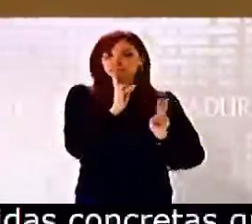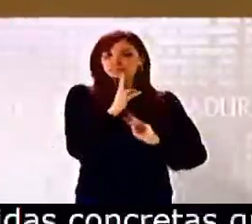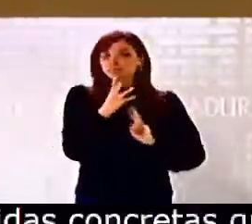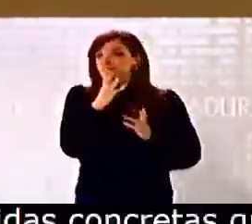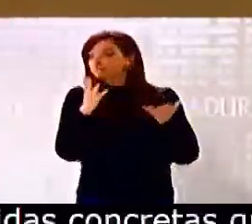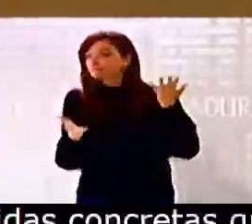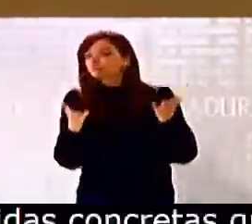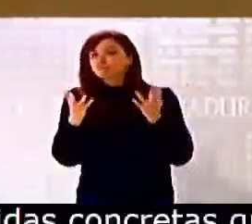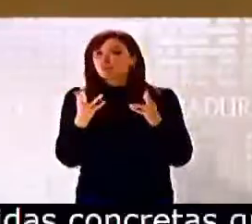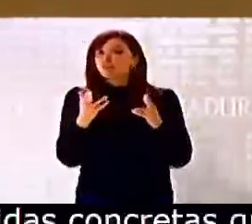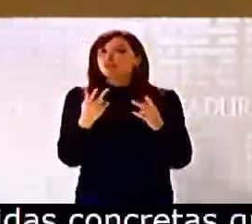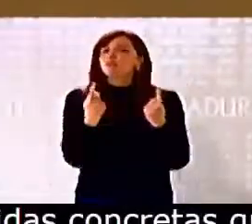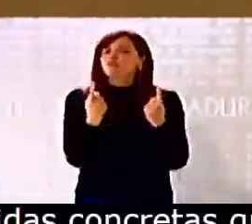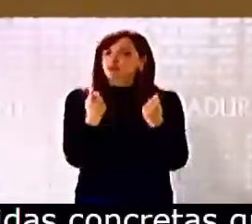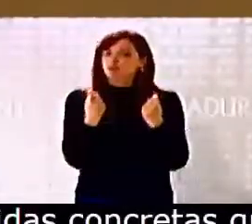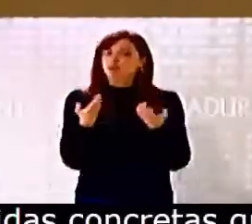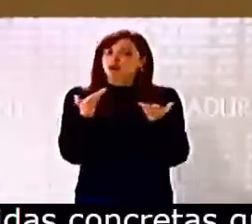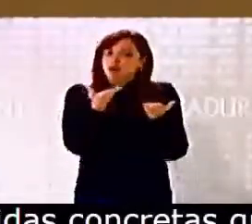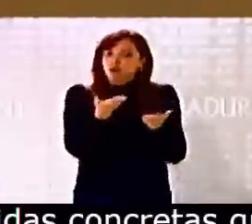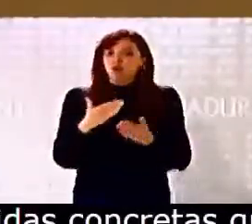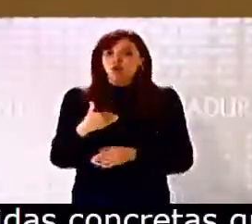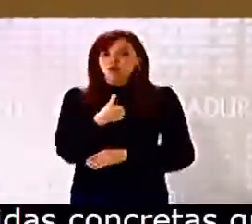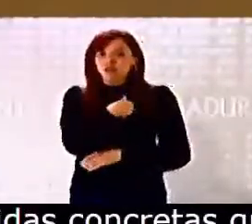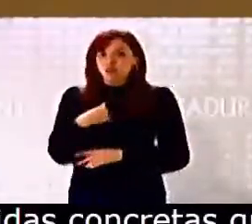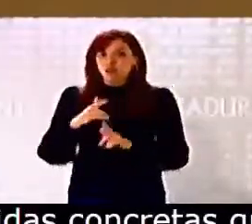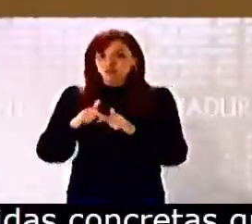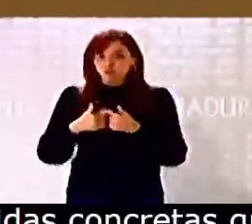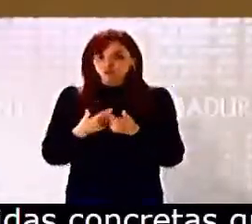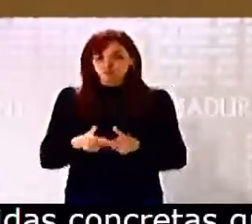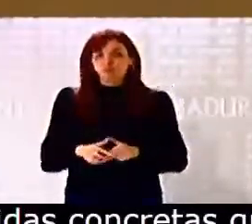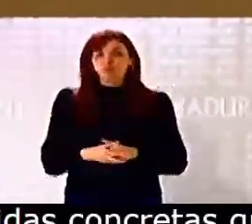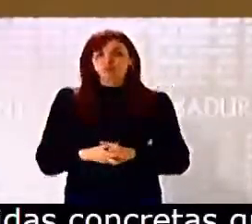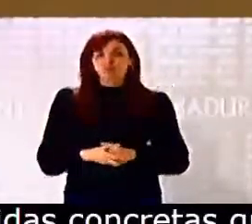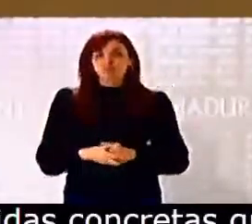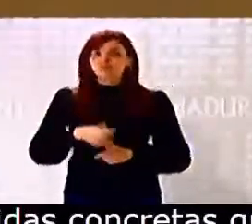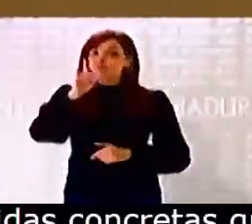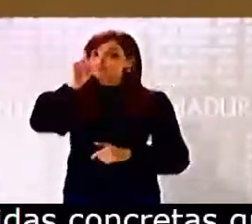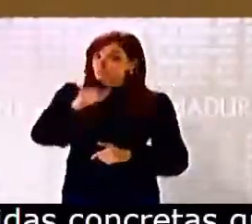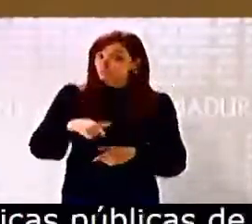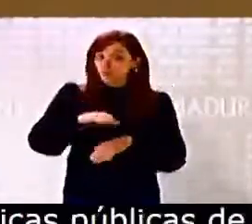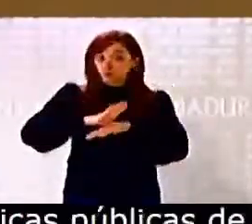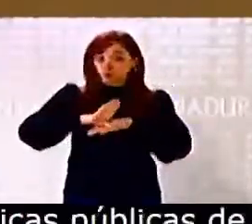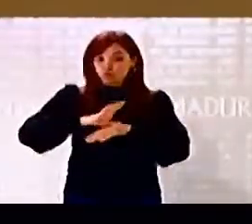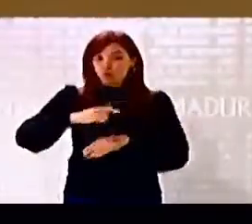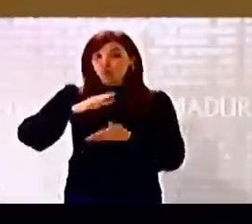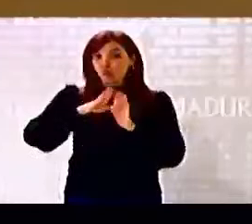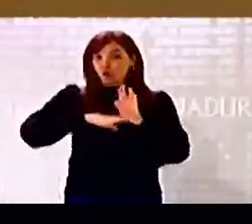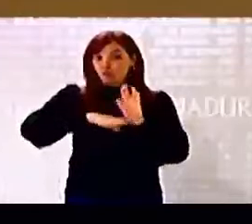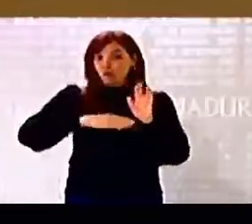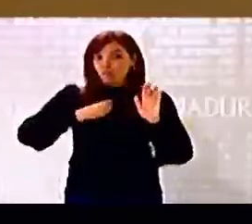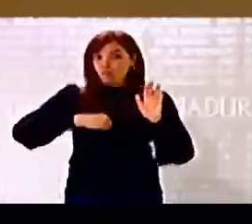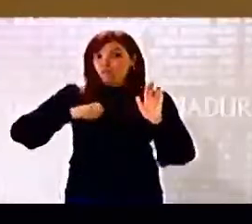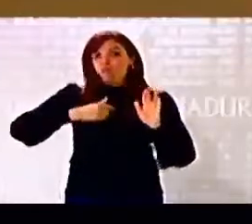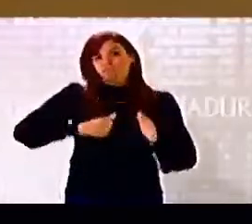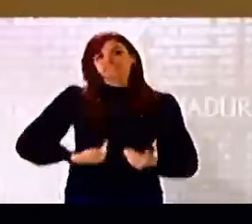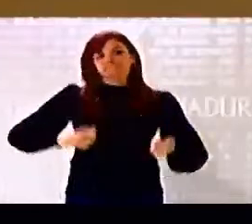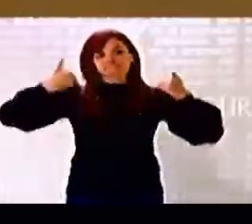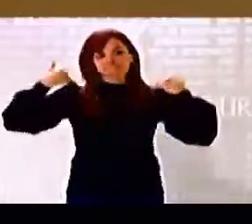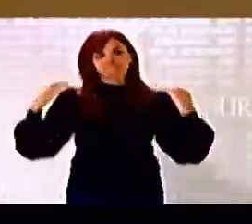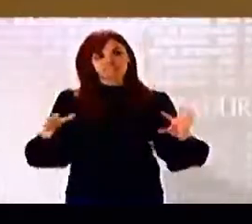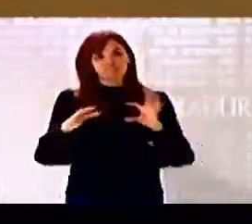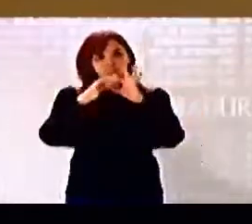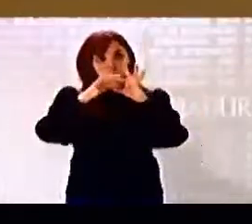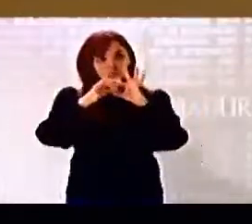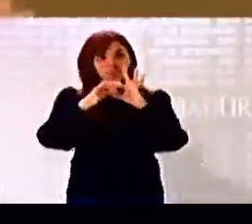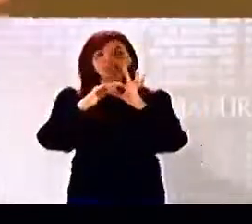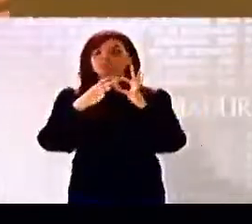políticas públicas de conciliación. Y en ese sentido, y como consejera además del ramo y responsable de este programa en la Junta de Extremadura, he de